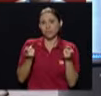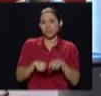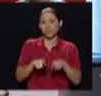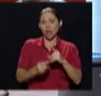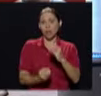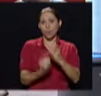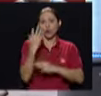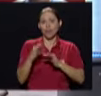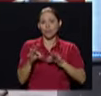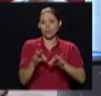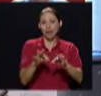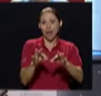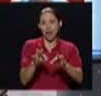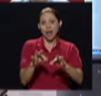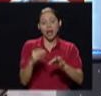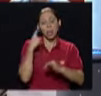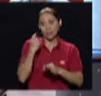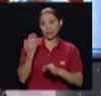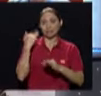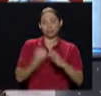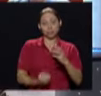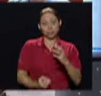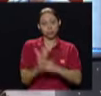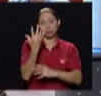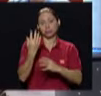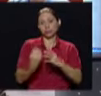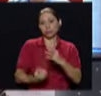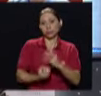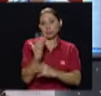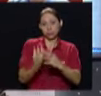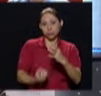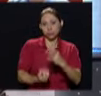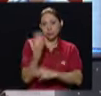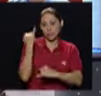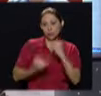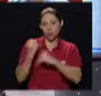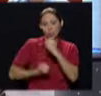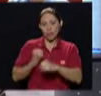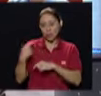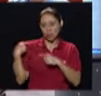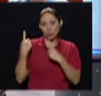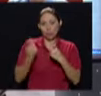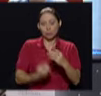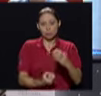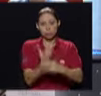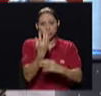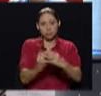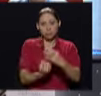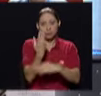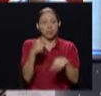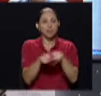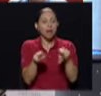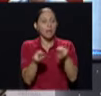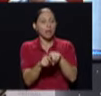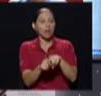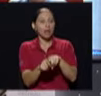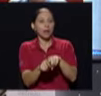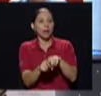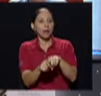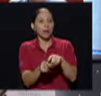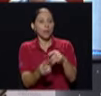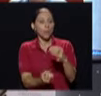que tiene el volcán Turrialba, pues ha tenido erupciones importantes en el último año, así como el volcán